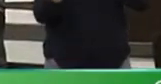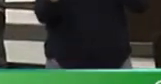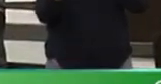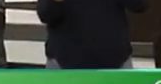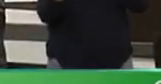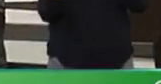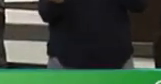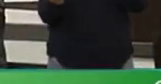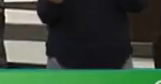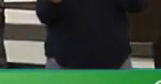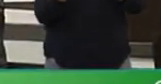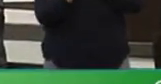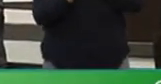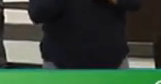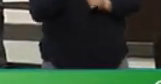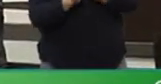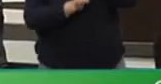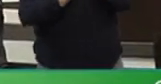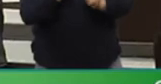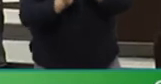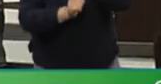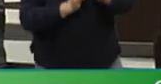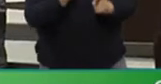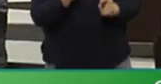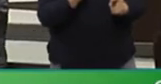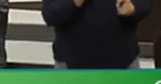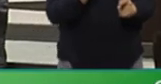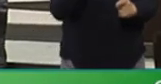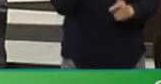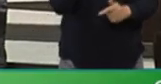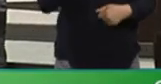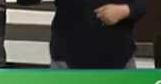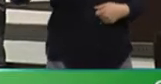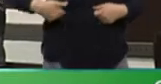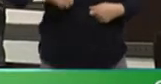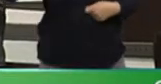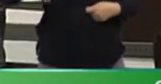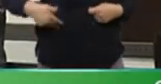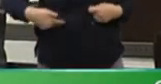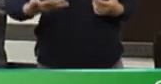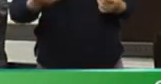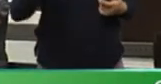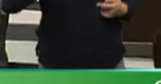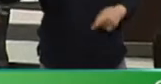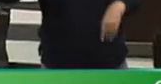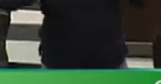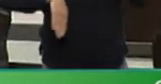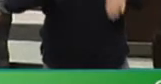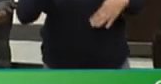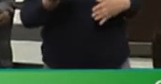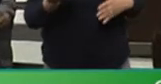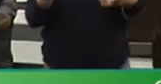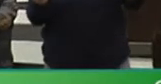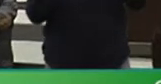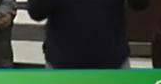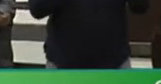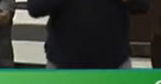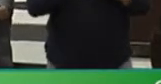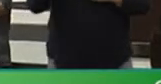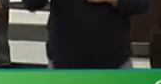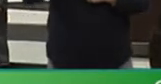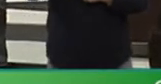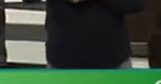velocidad porque realmente han sufrido accidentes las y los ciudadanos y han perdido la vida como las maestras en el Estado de